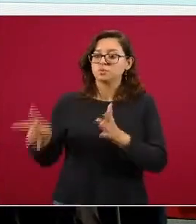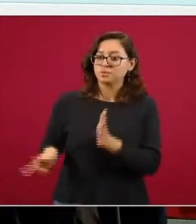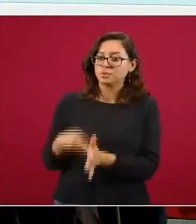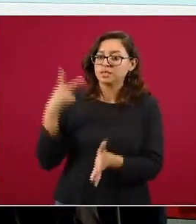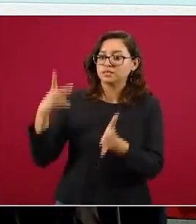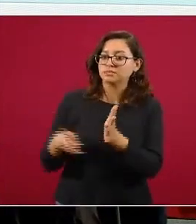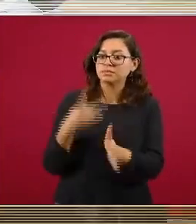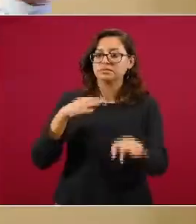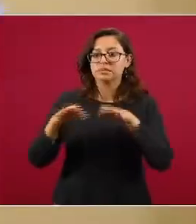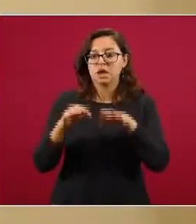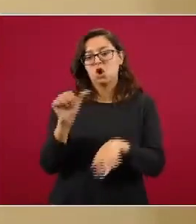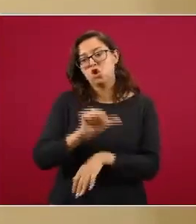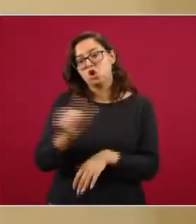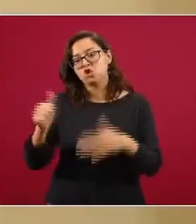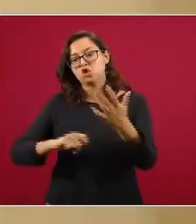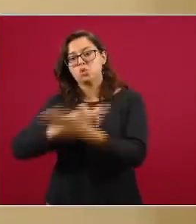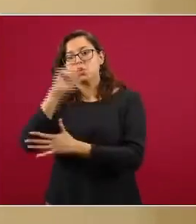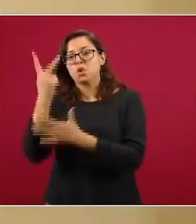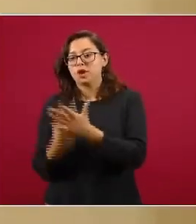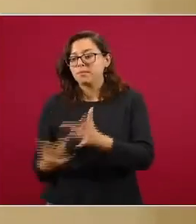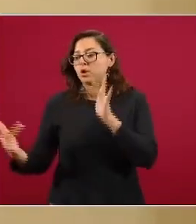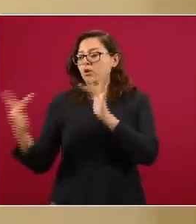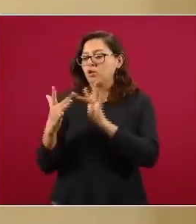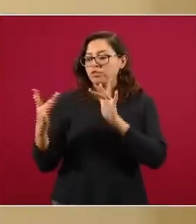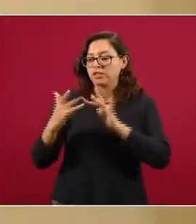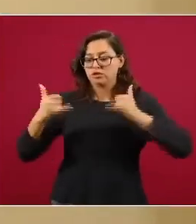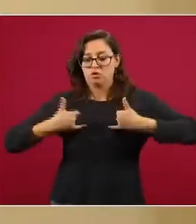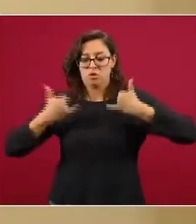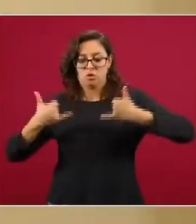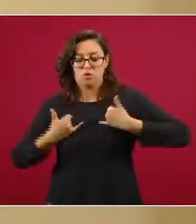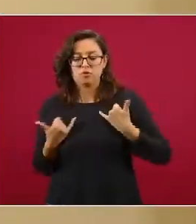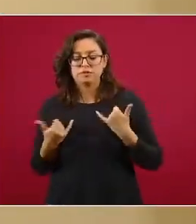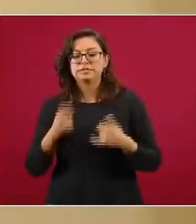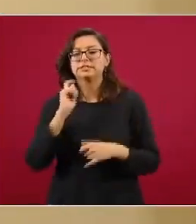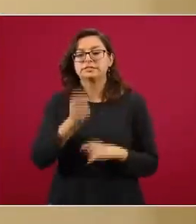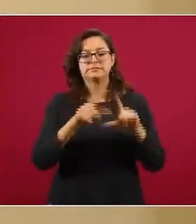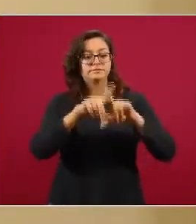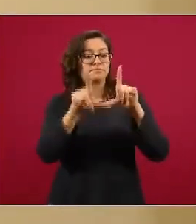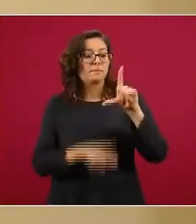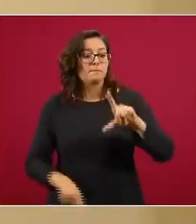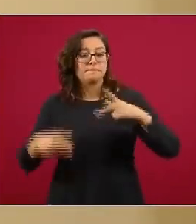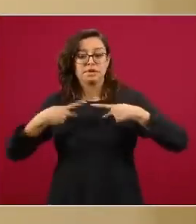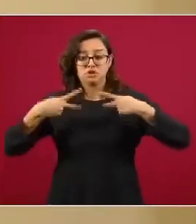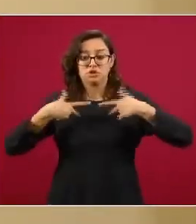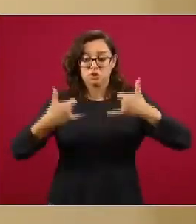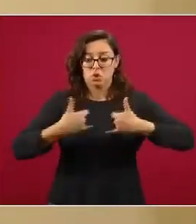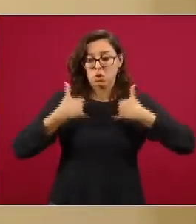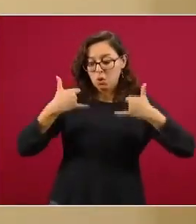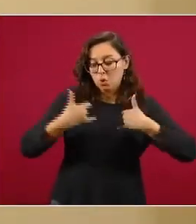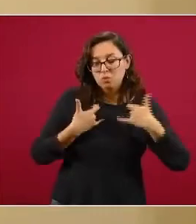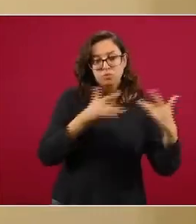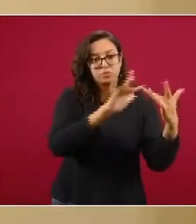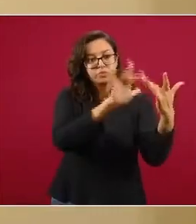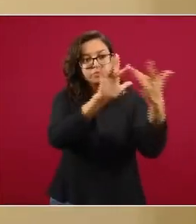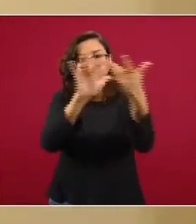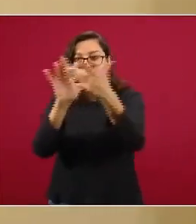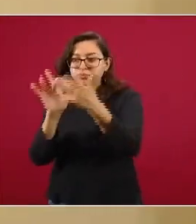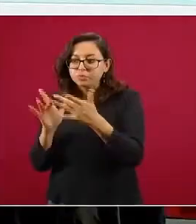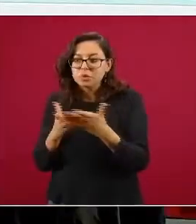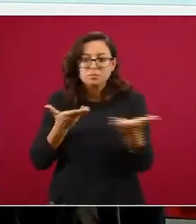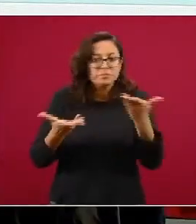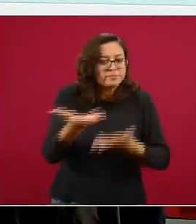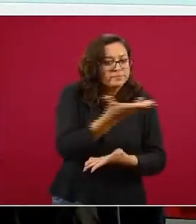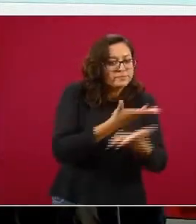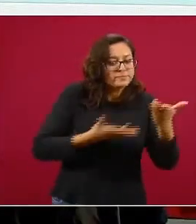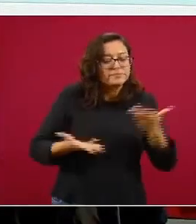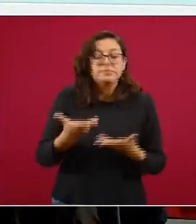el programa Contacto Joven, que es un programa de acompañamiento emocional a las y los jóvenes de todo el país. Compartirles un poco de cómo vamos. La verdad estamos muy